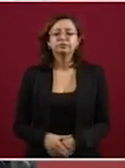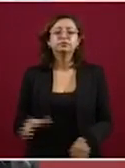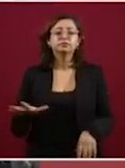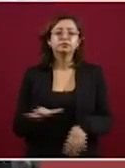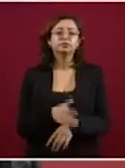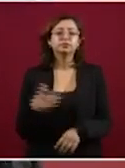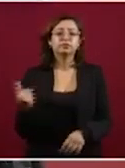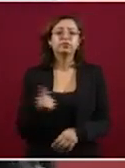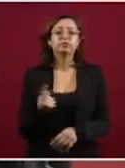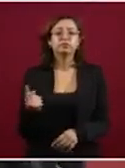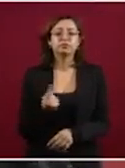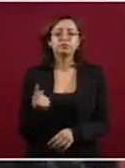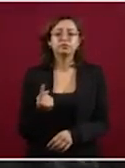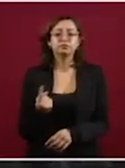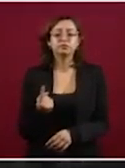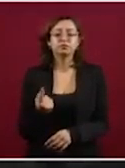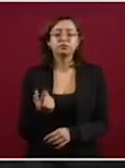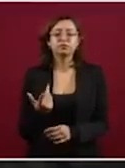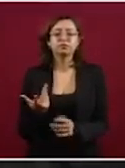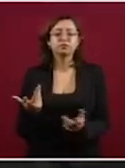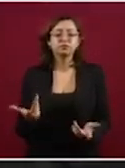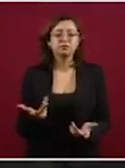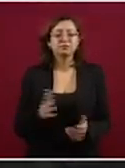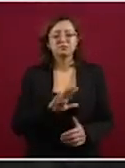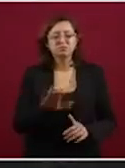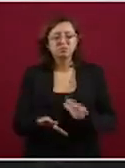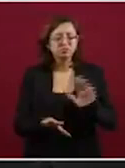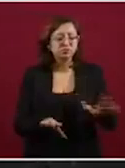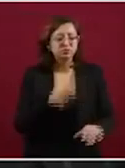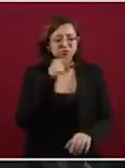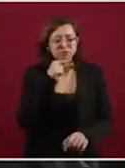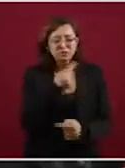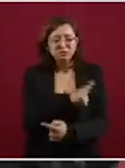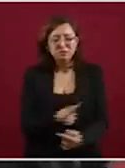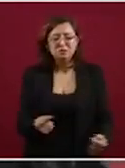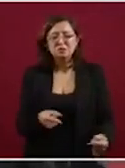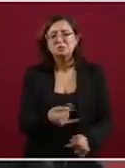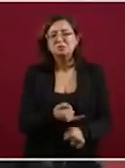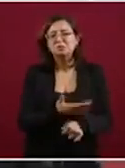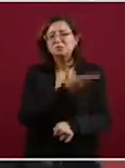porque pierden la vida niños inocentes